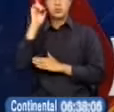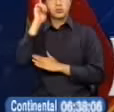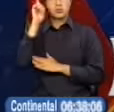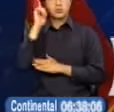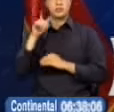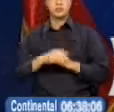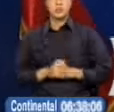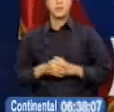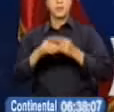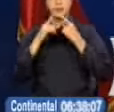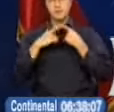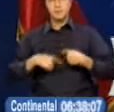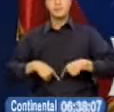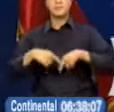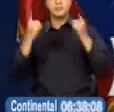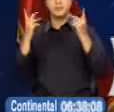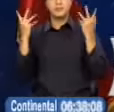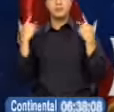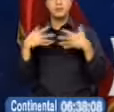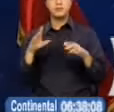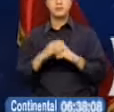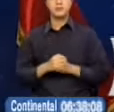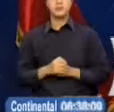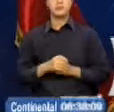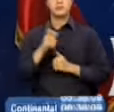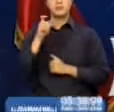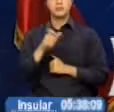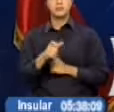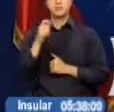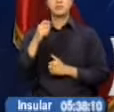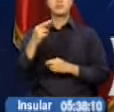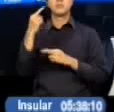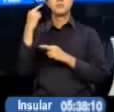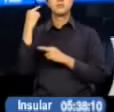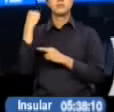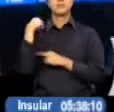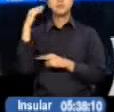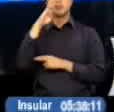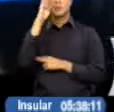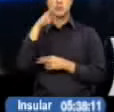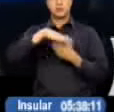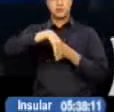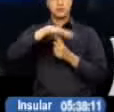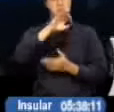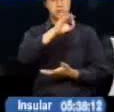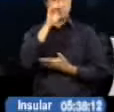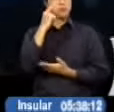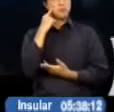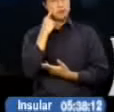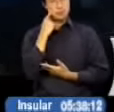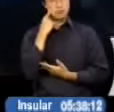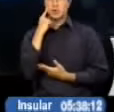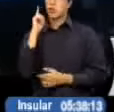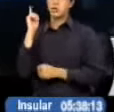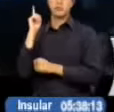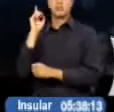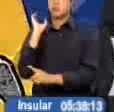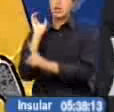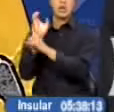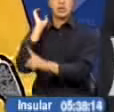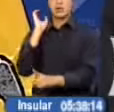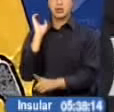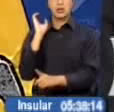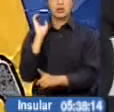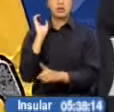explicó que se llamó a consulta al encargado de la misión diplomática en brasil y que esta es una contundente muestra de condena a lo sucedido